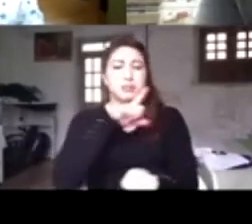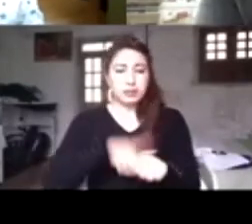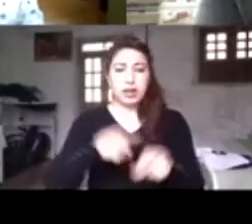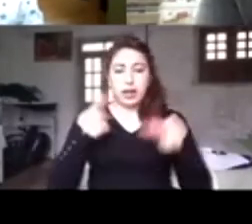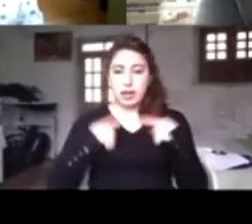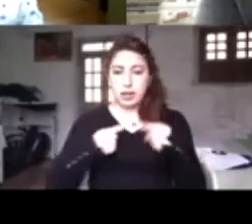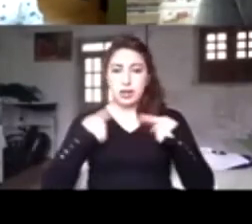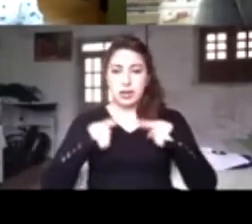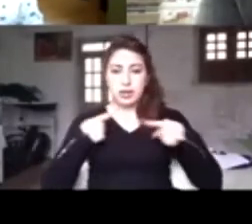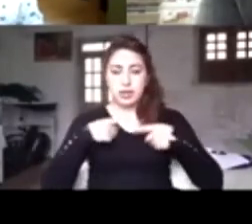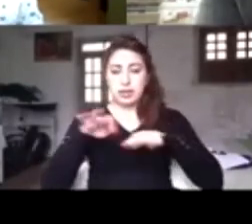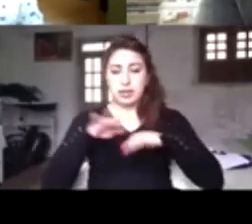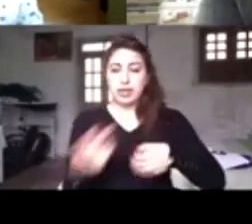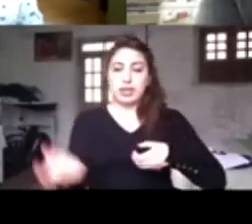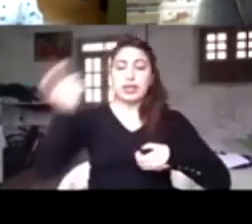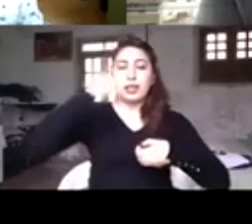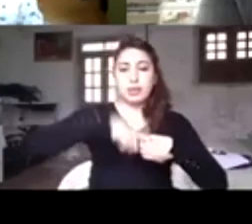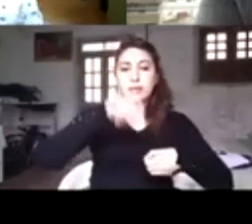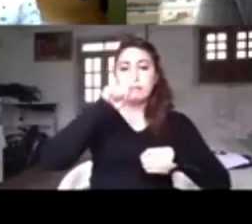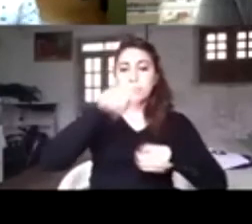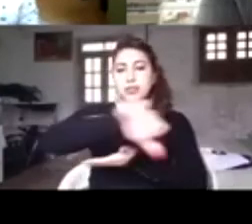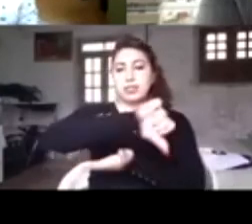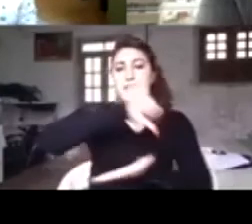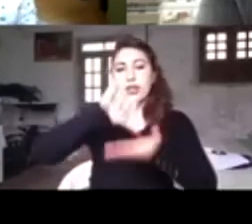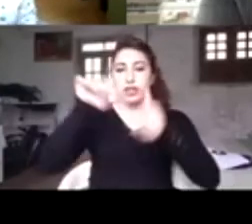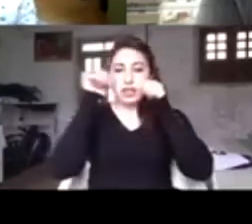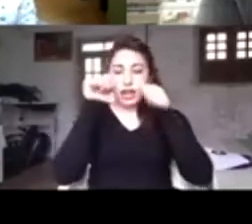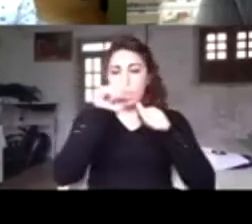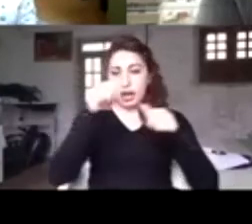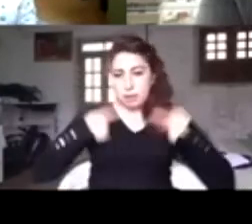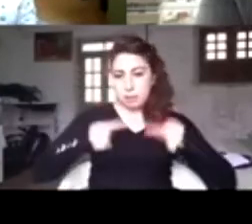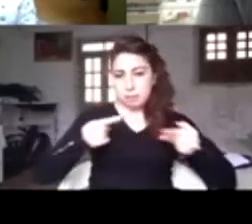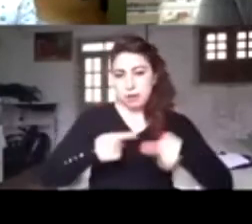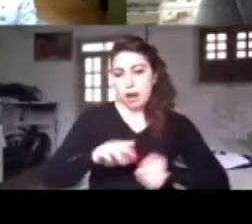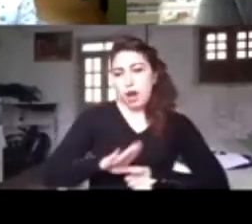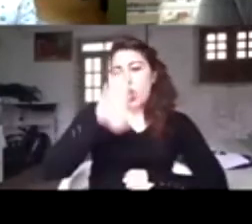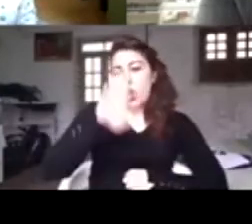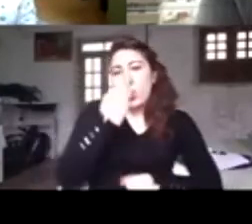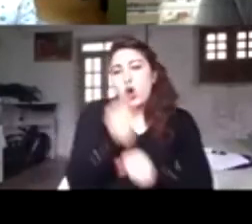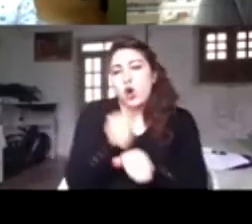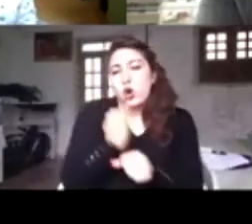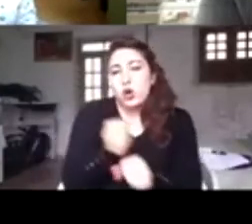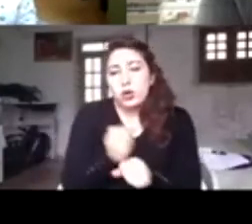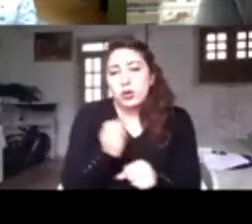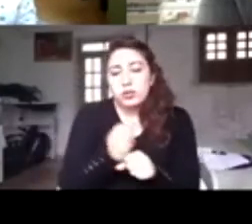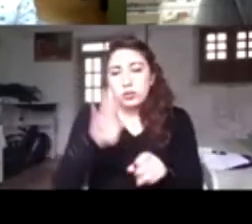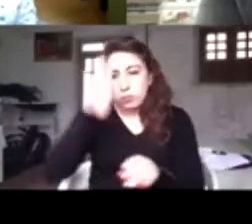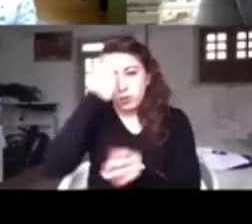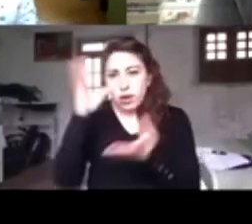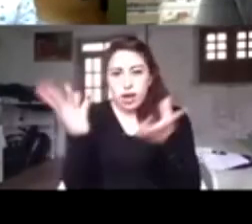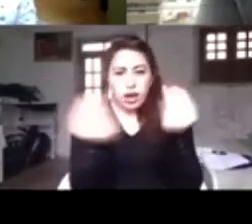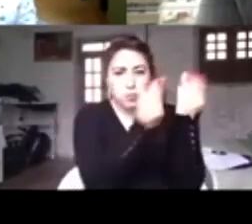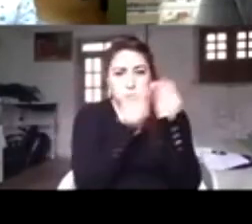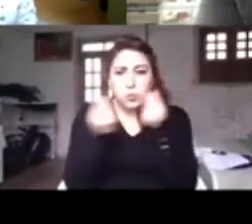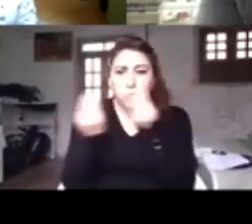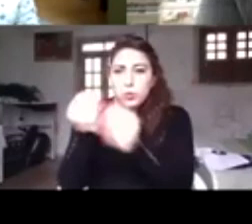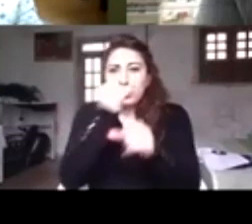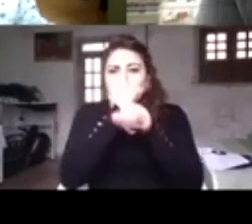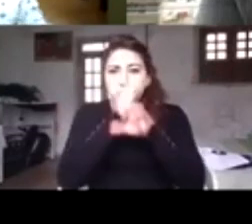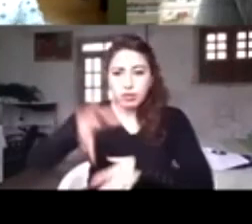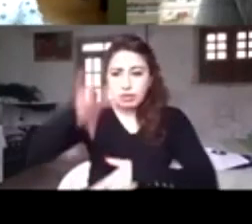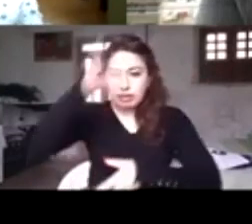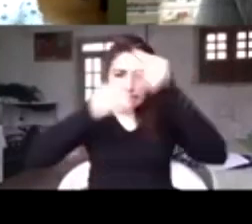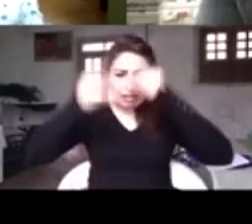los módulos de atención ciudadana, que tal vez ahorita en este momento pueda parecer un poco abrumador tanto conocimiento que se ha